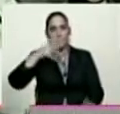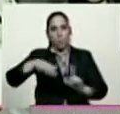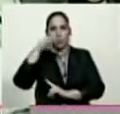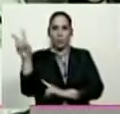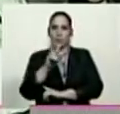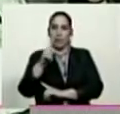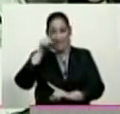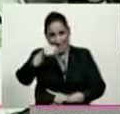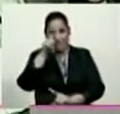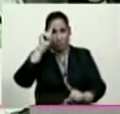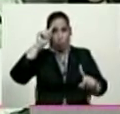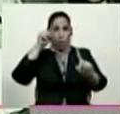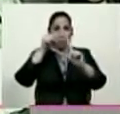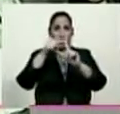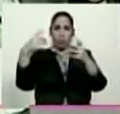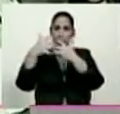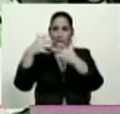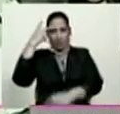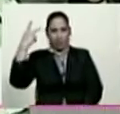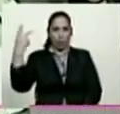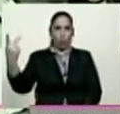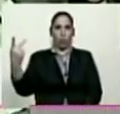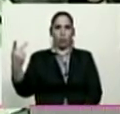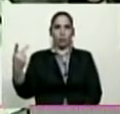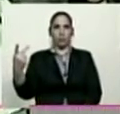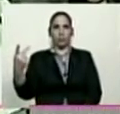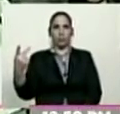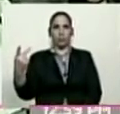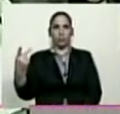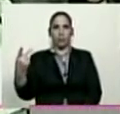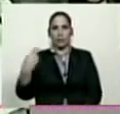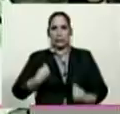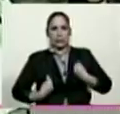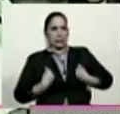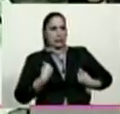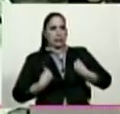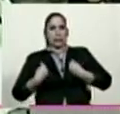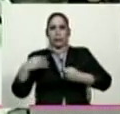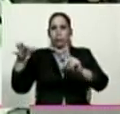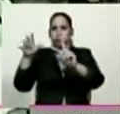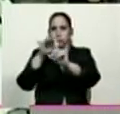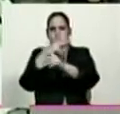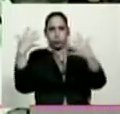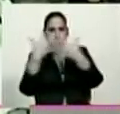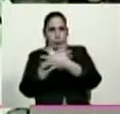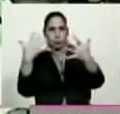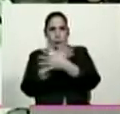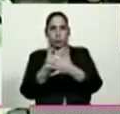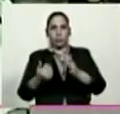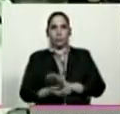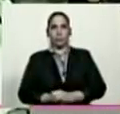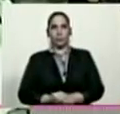Ese es el objetivo de la guerra psicológica, crear incertidumbre, confundir.